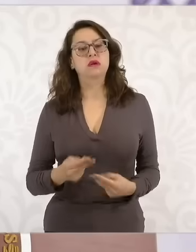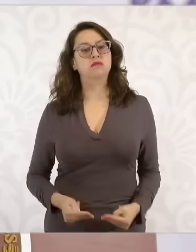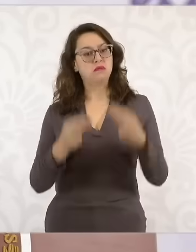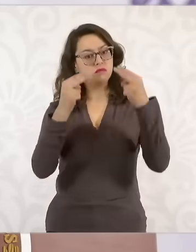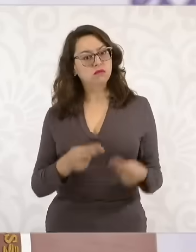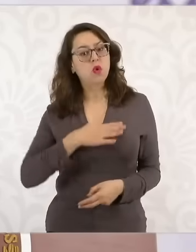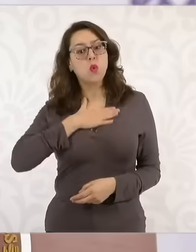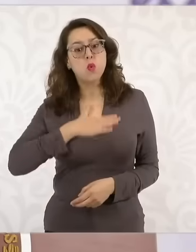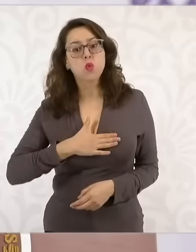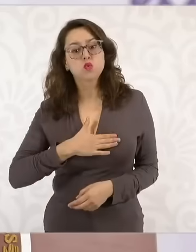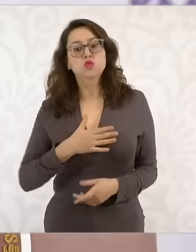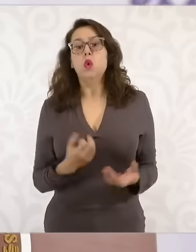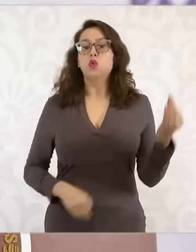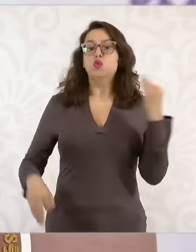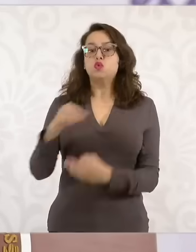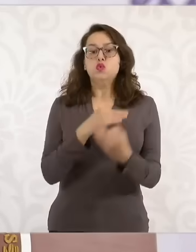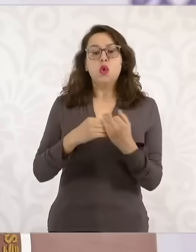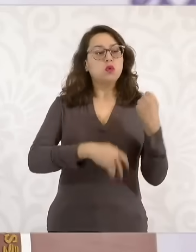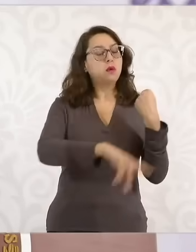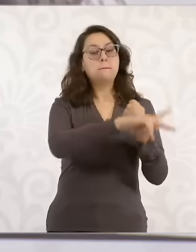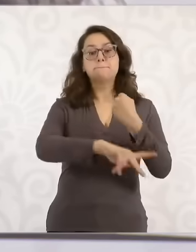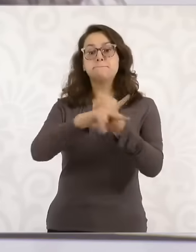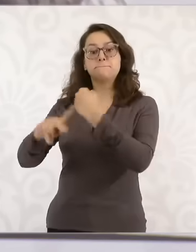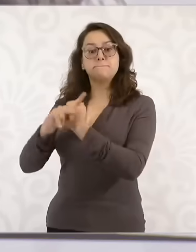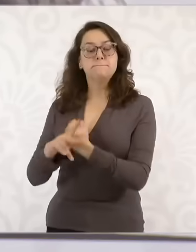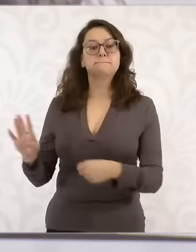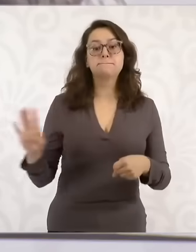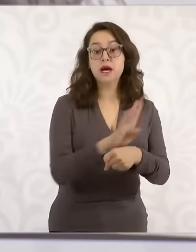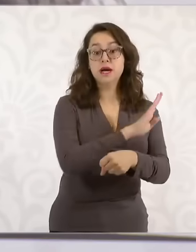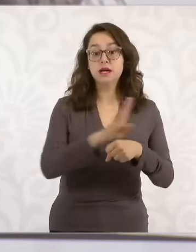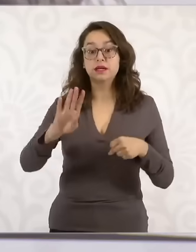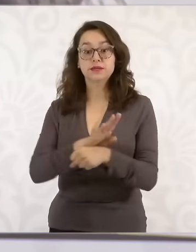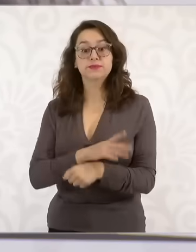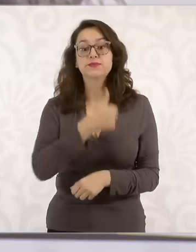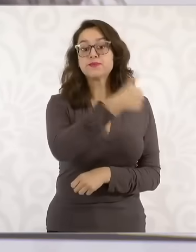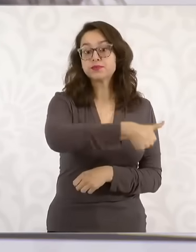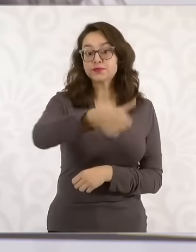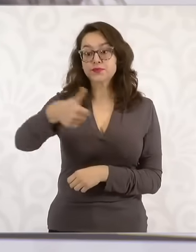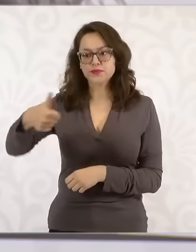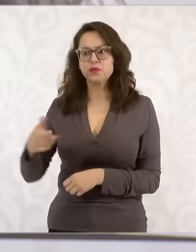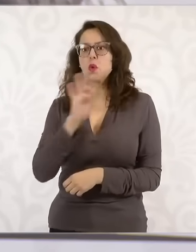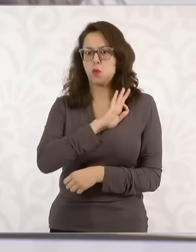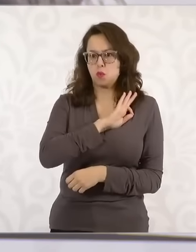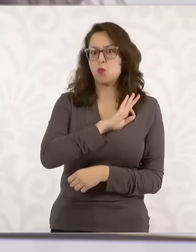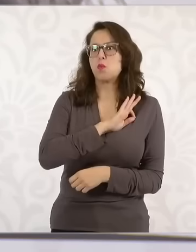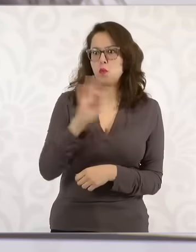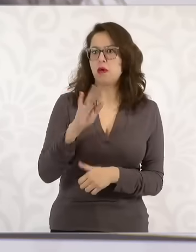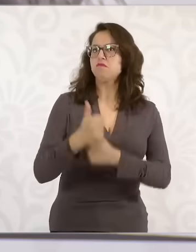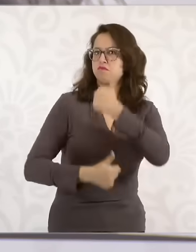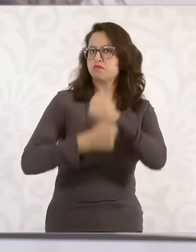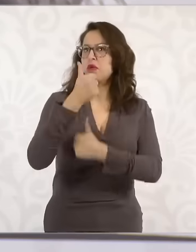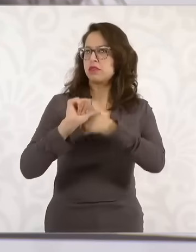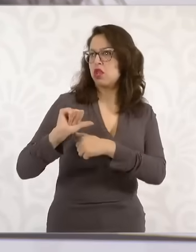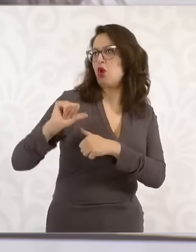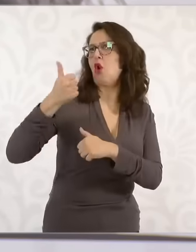y beneficio para todos los países del continente, que nos permita ser autosuficientes como región a la par de competir con